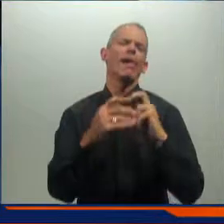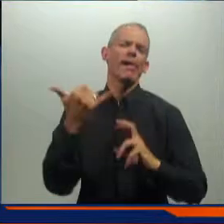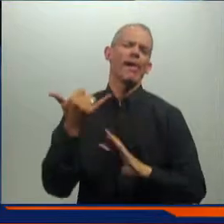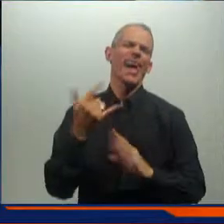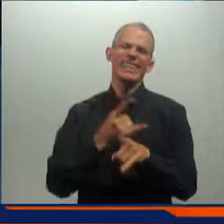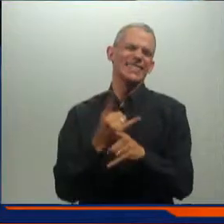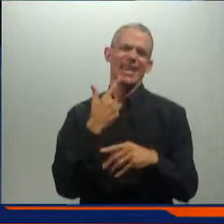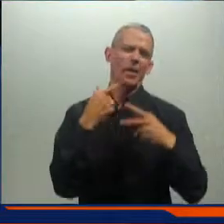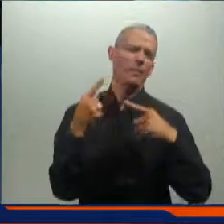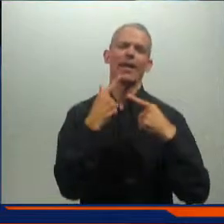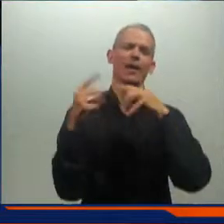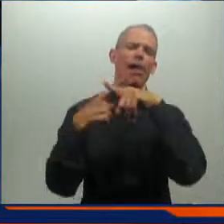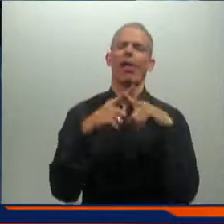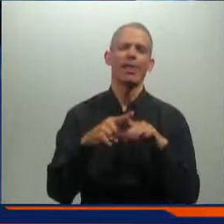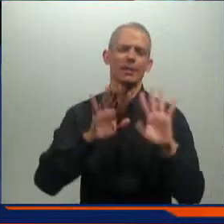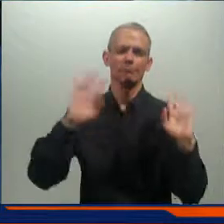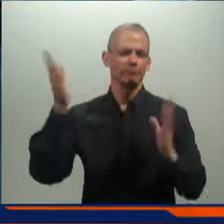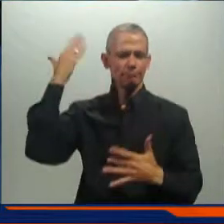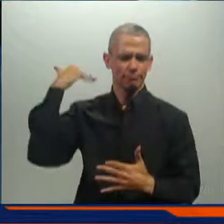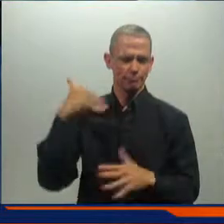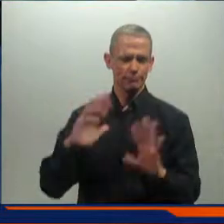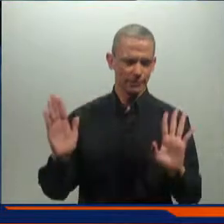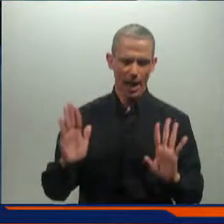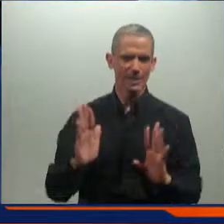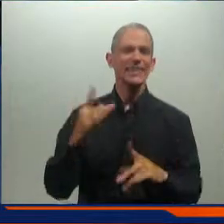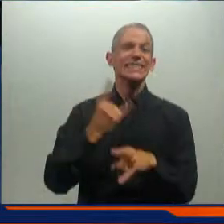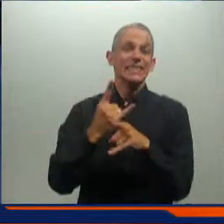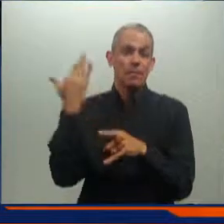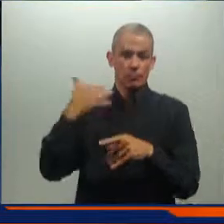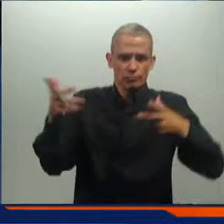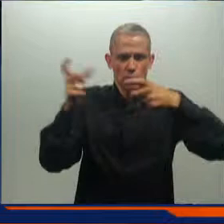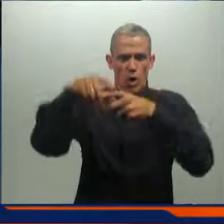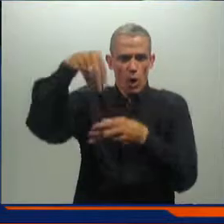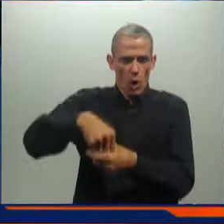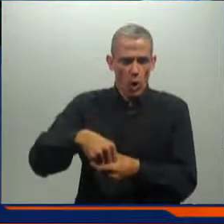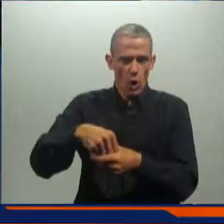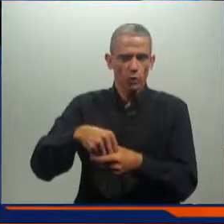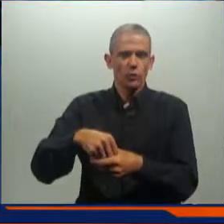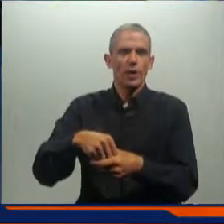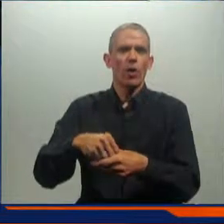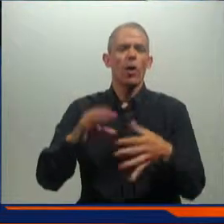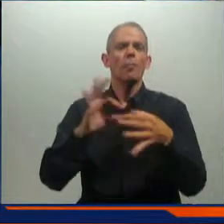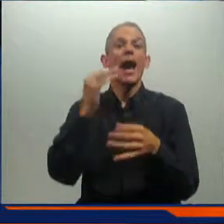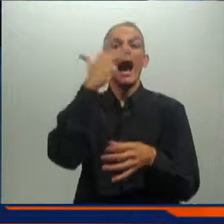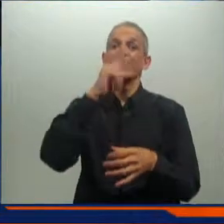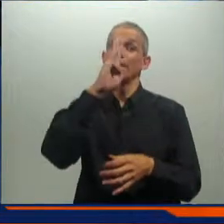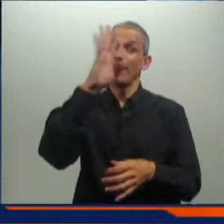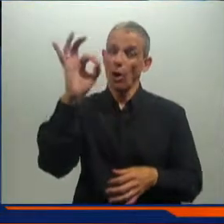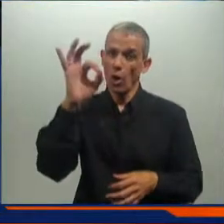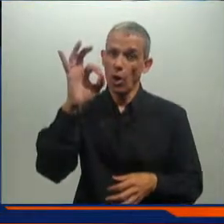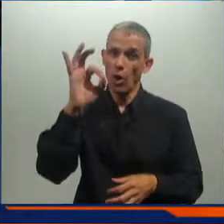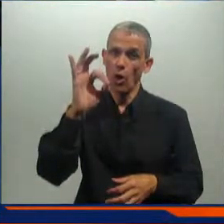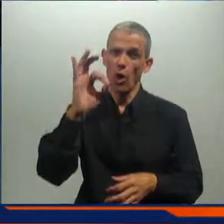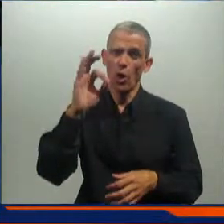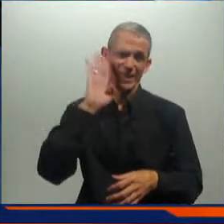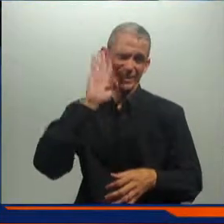caracterizó, sobre todo en un tiempo brillante de su Consejo Mundial de Boxeo, que de la mano de HBO y Don King,